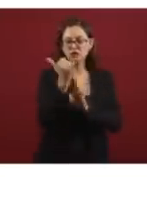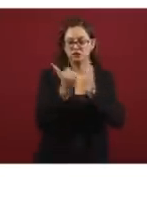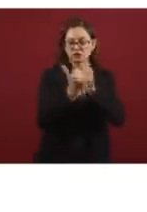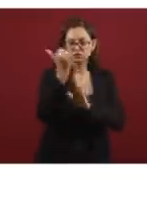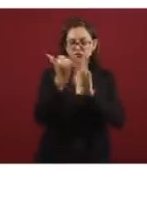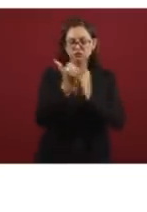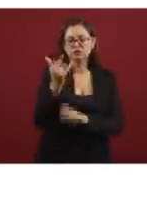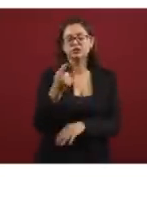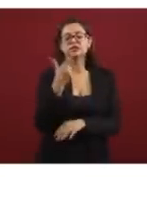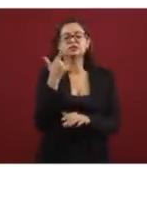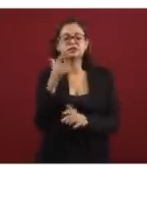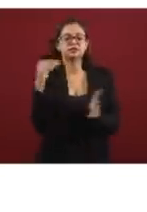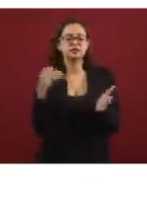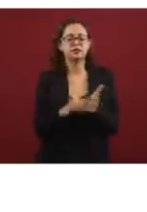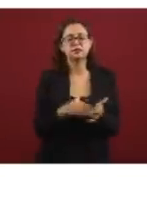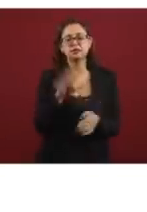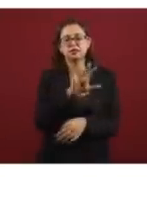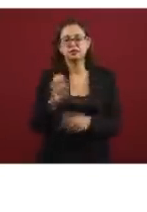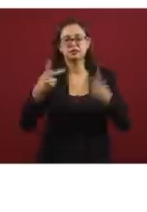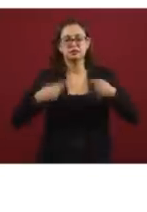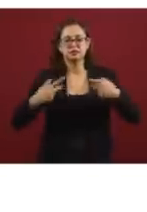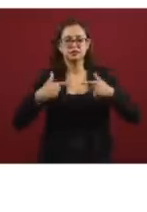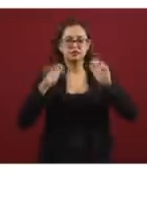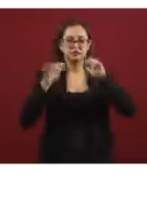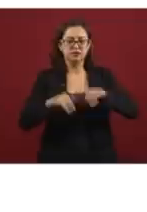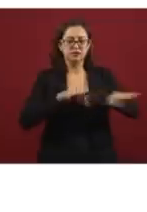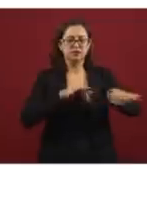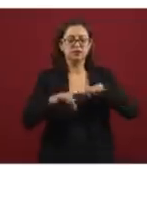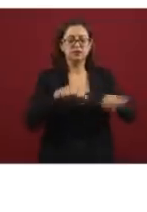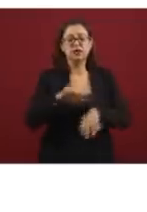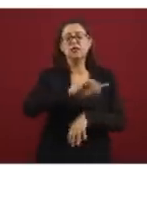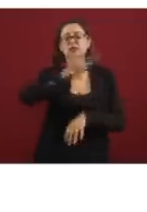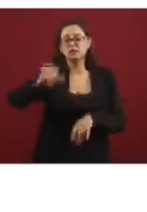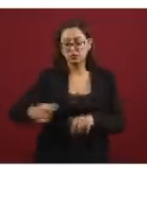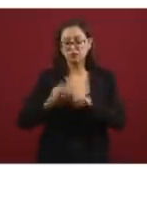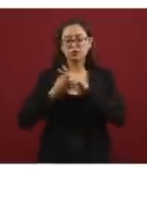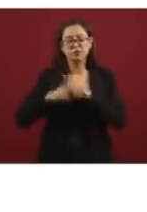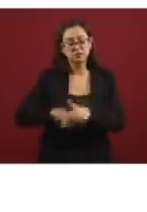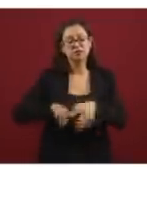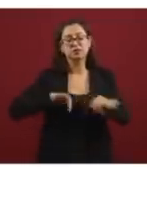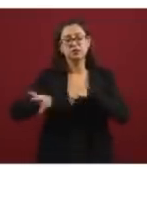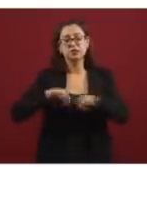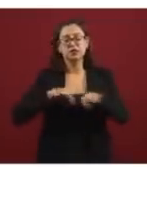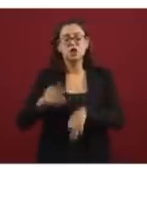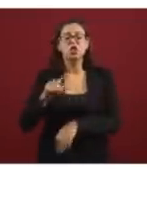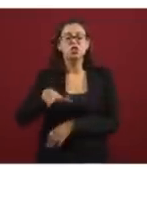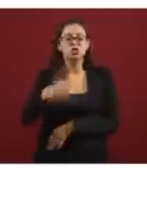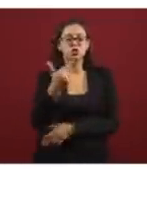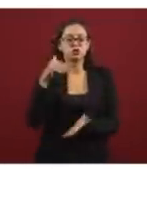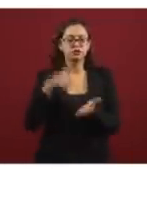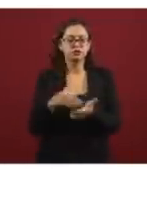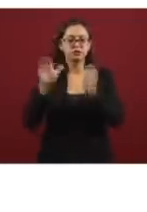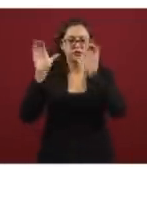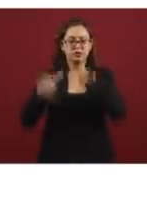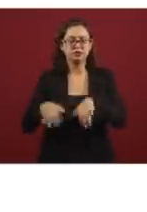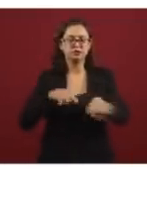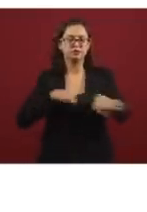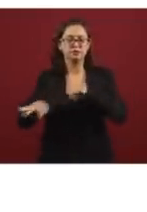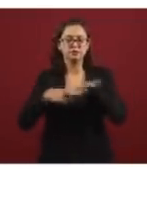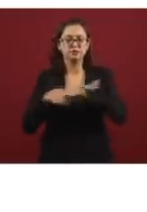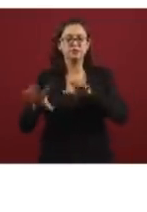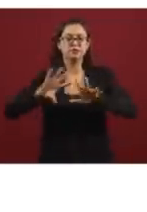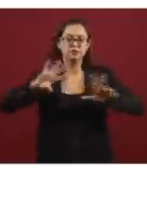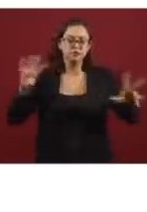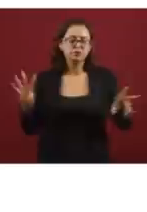alrededor de 7.500 empleos y durante la operación alrededor de 12 mil empleos entre directos e indirectos para llegar a una